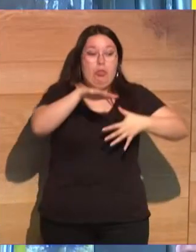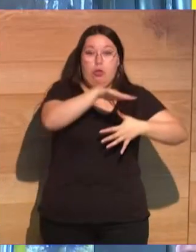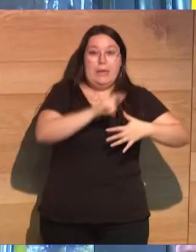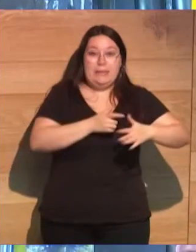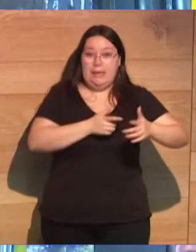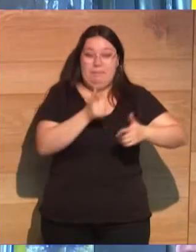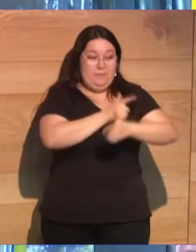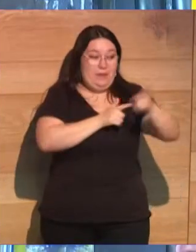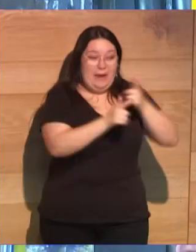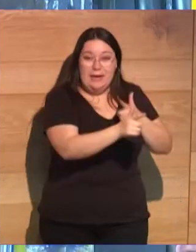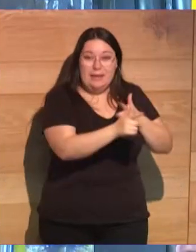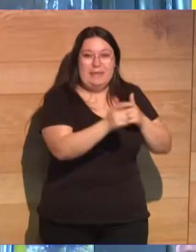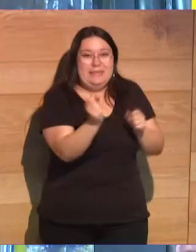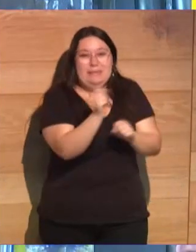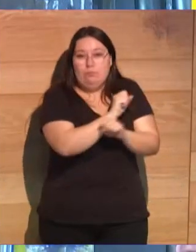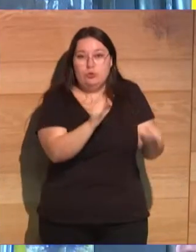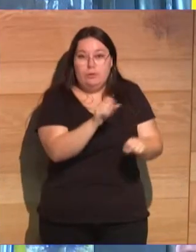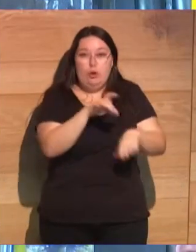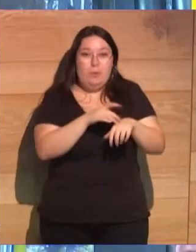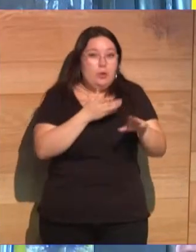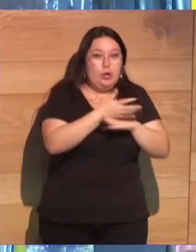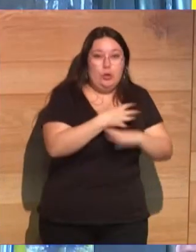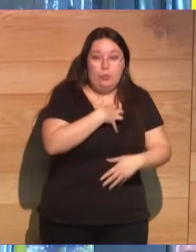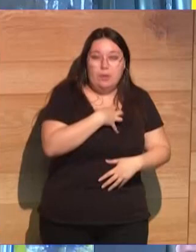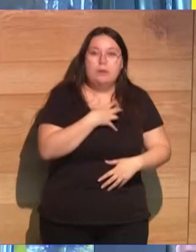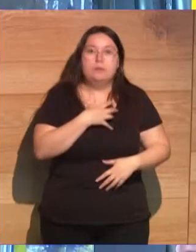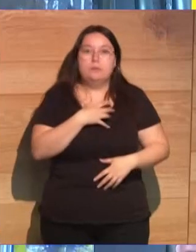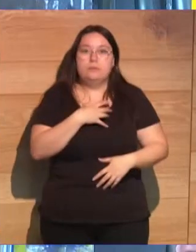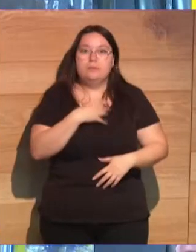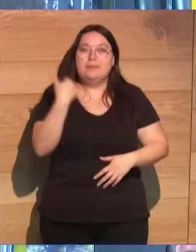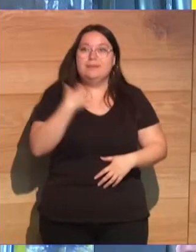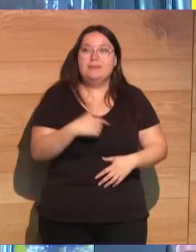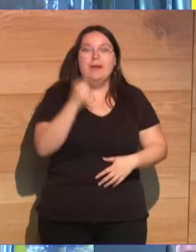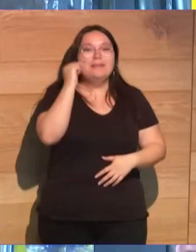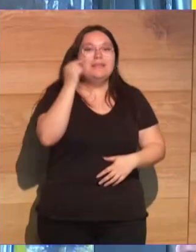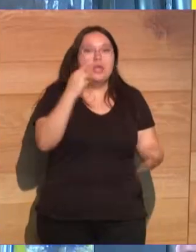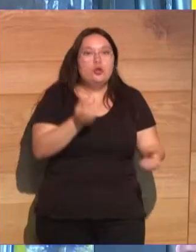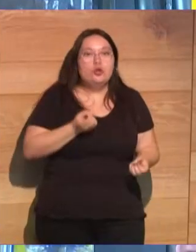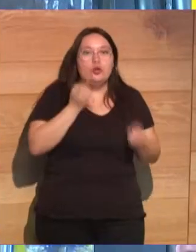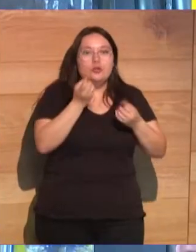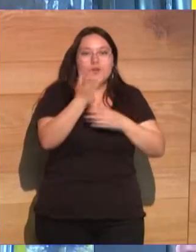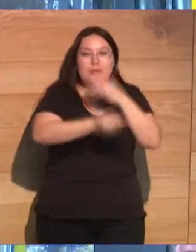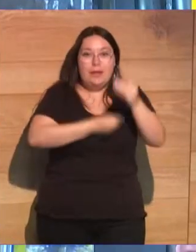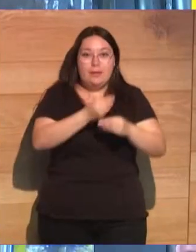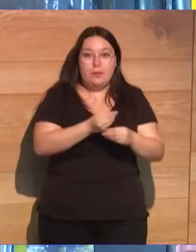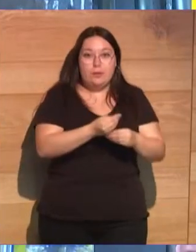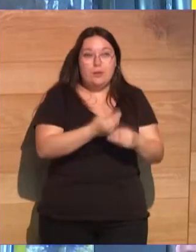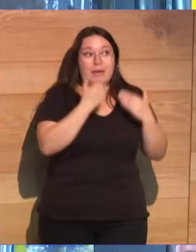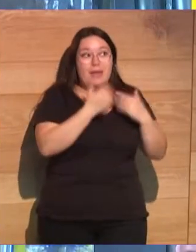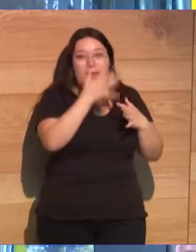viajar, que no llegan los médicos, se están haciendo diagnósticos con esos datos que les